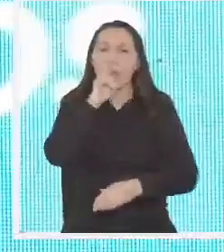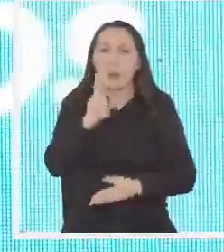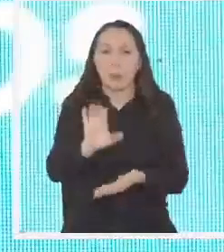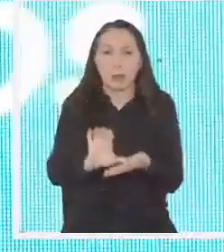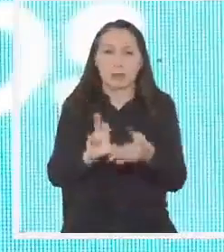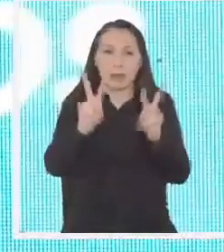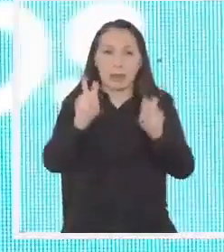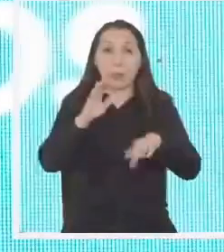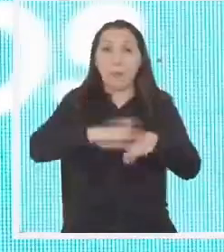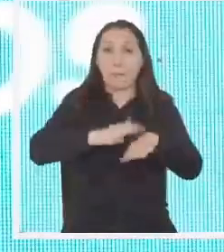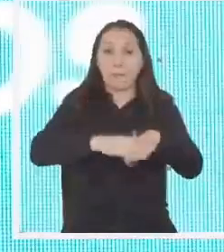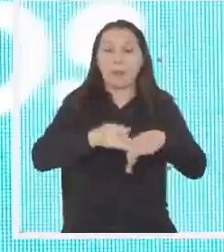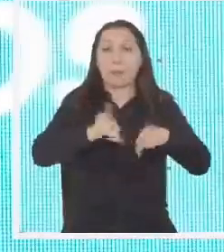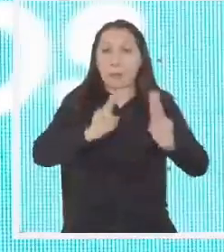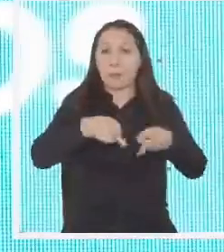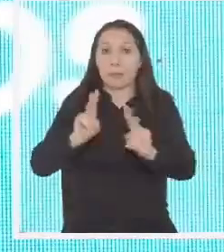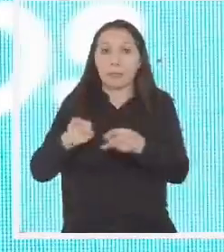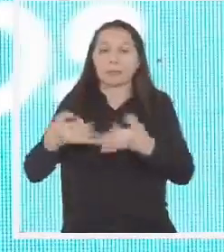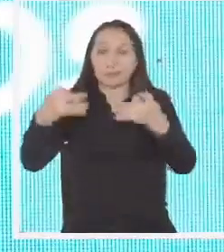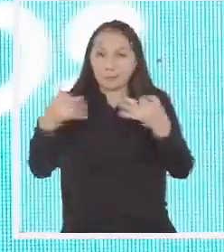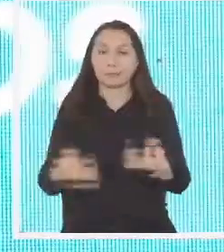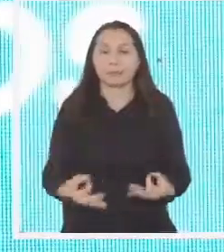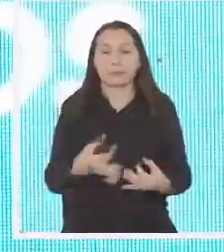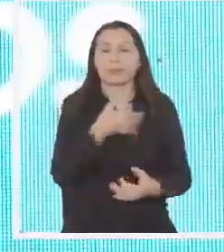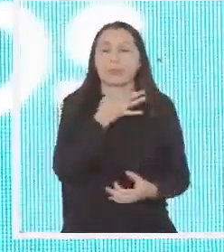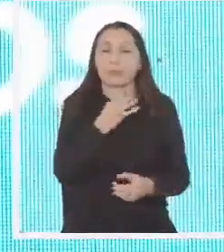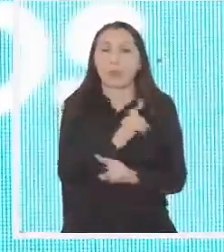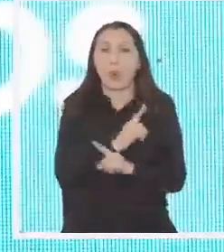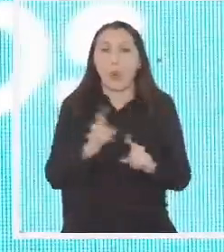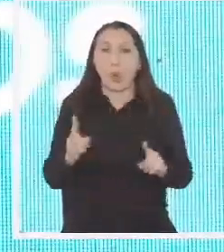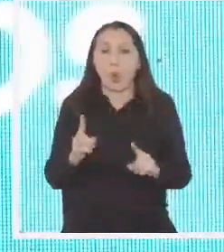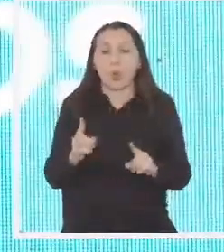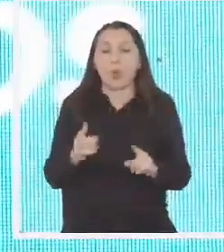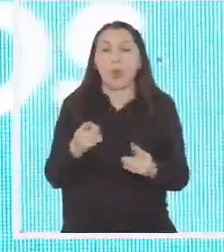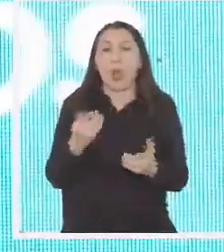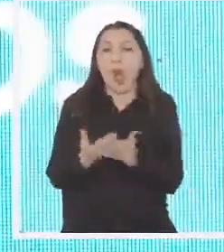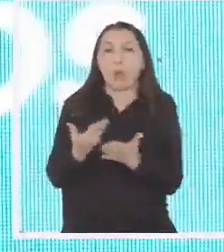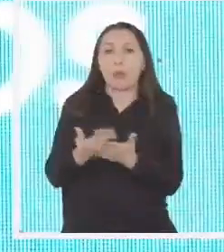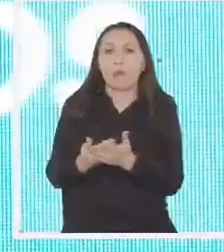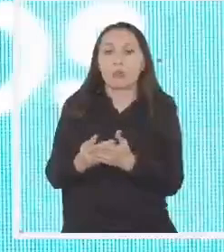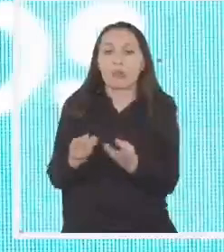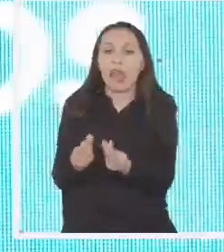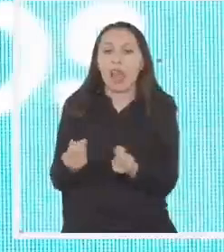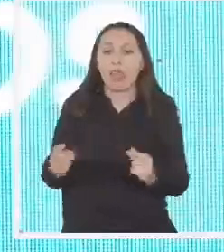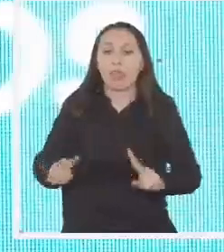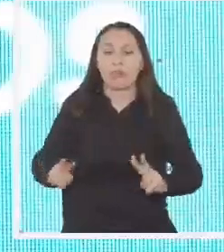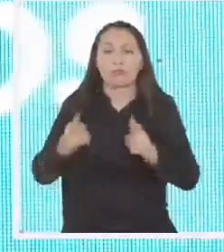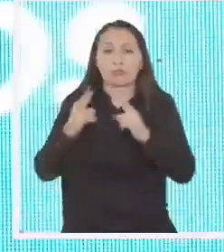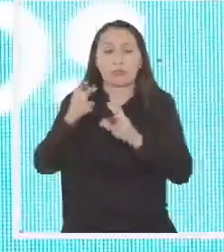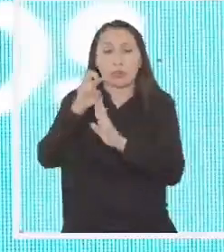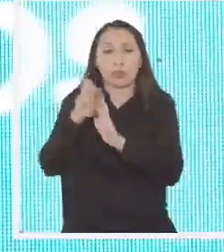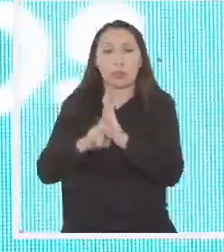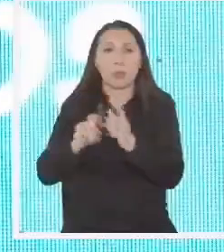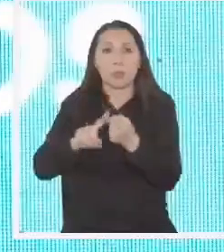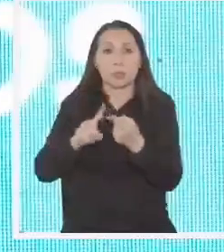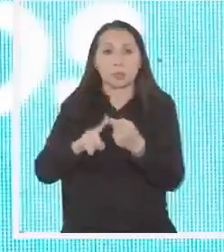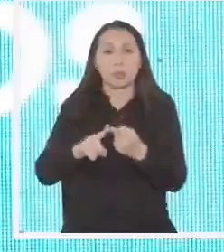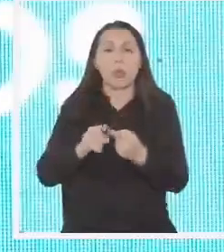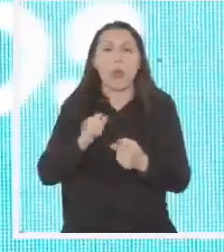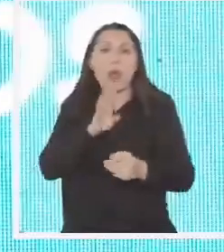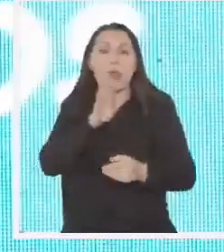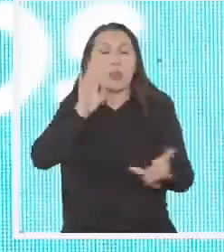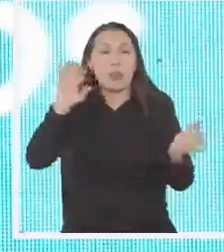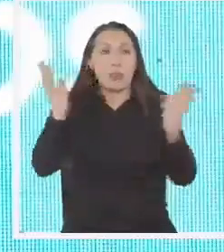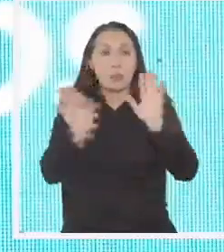Estado en materia de permiso, garantizando que esto no sea a costa de la calidad de los proyectos, de la participación ciudadana ni de la sostenibilidad